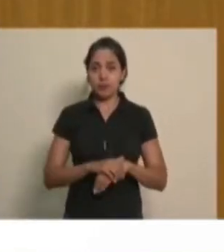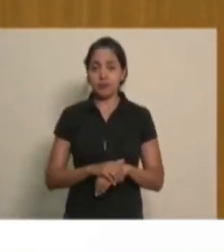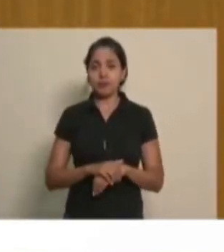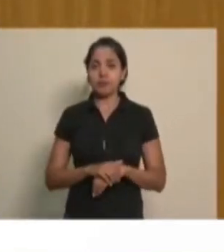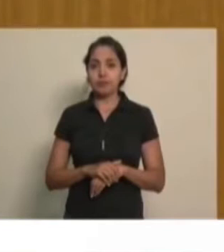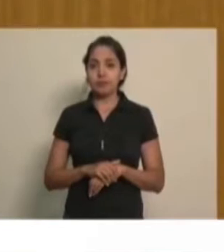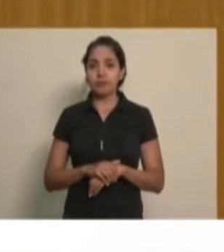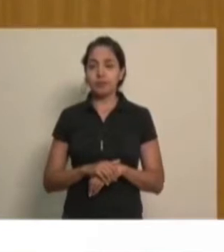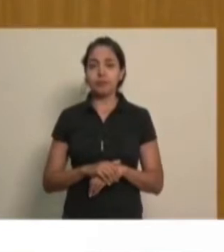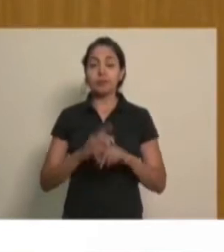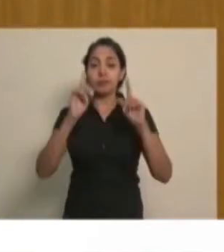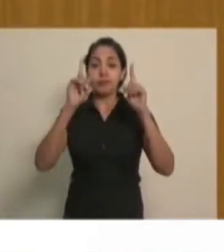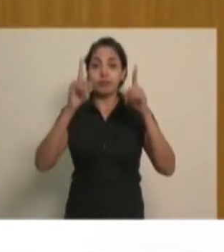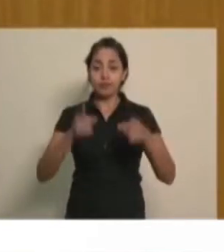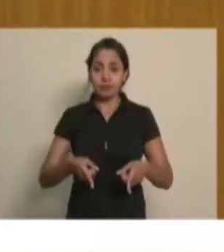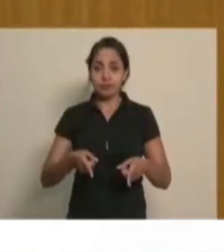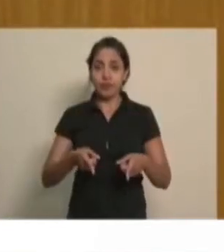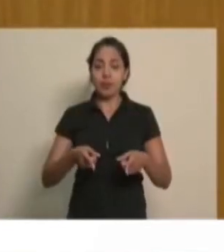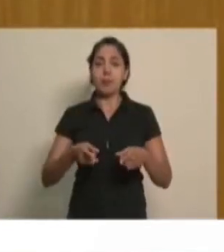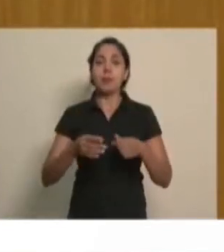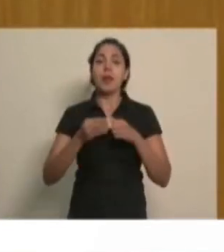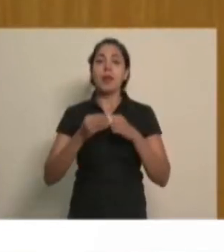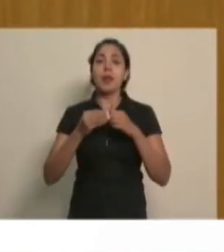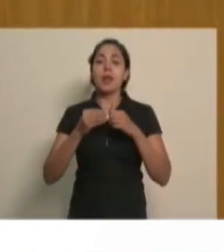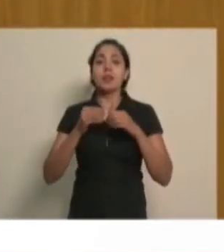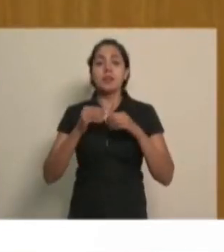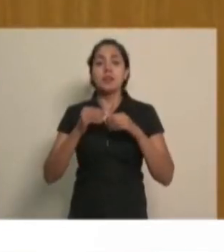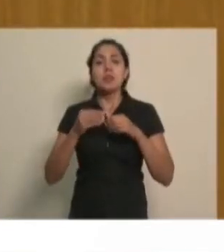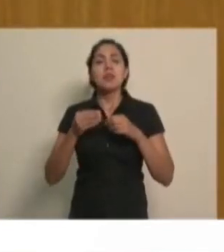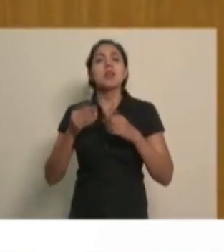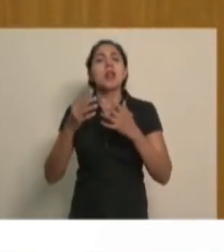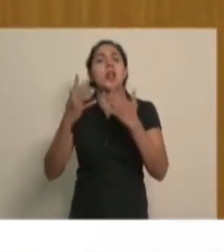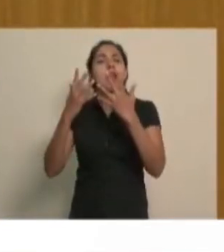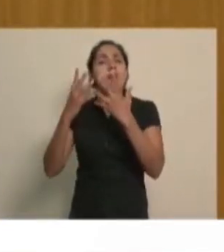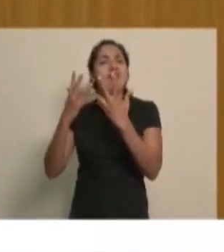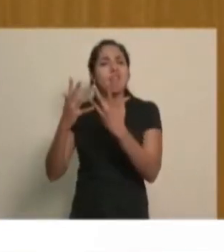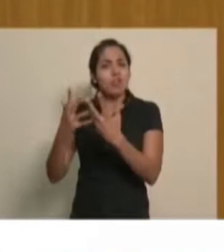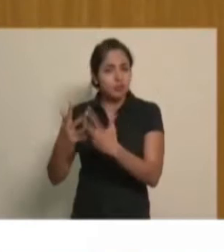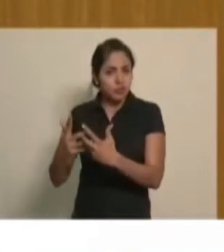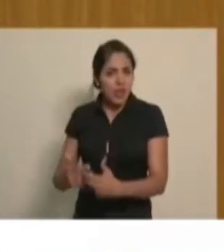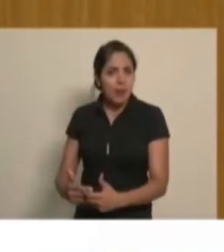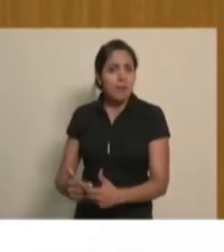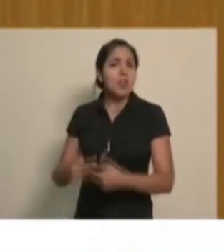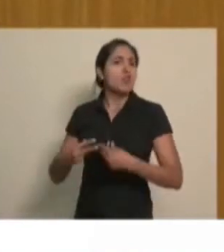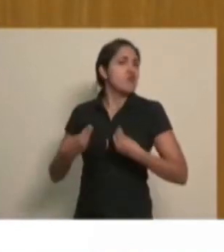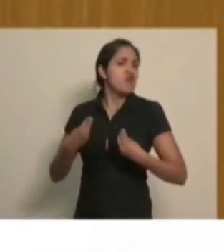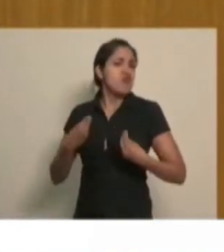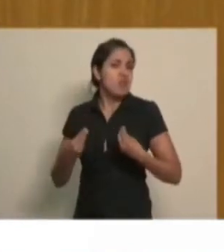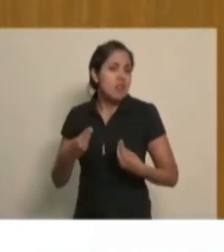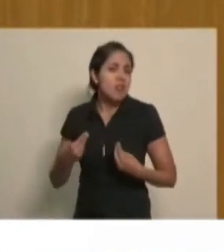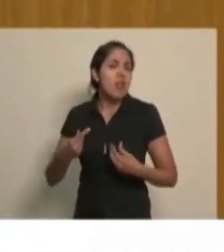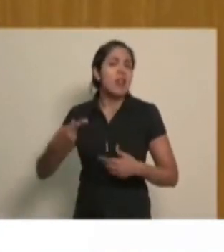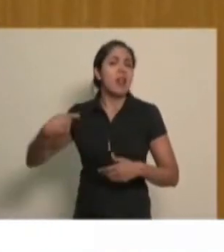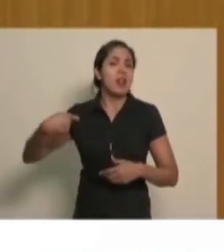y también de afectar en forma directa al funcionamiento de la